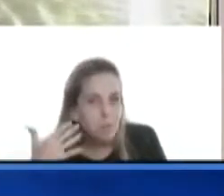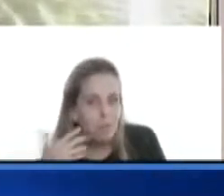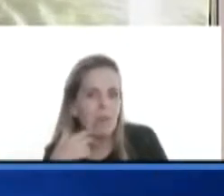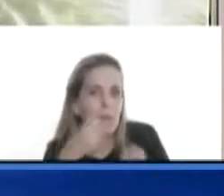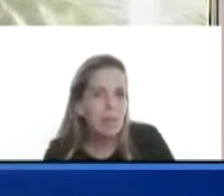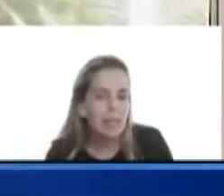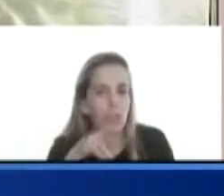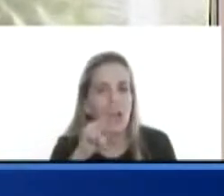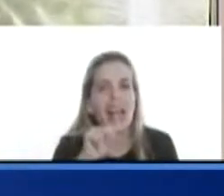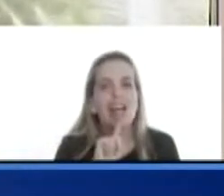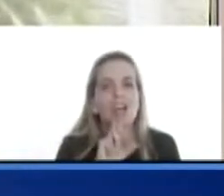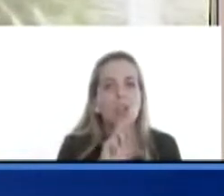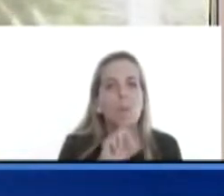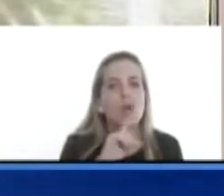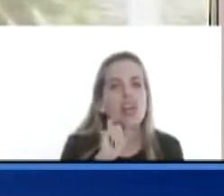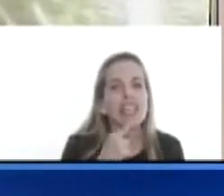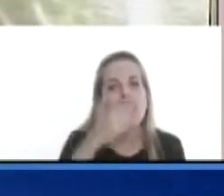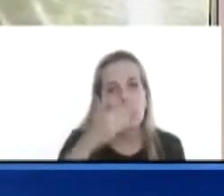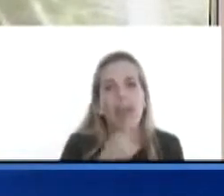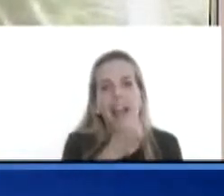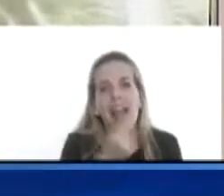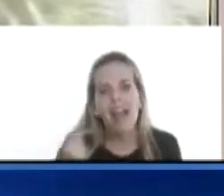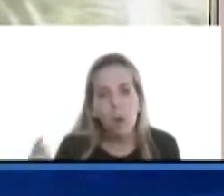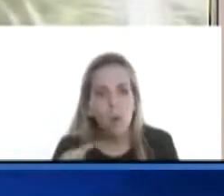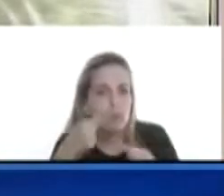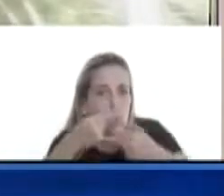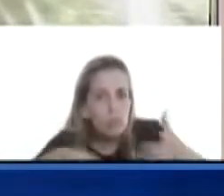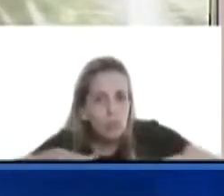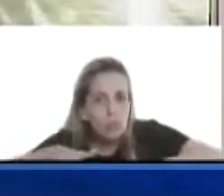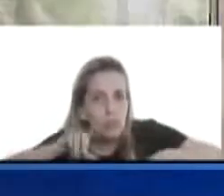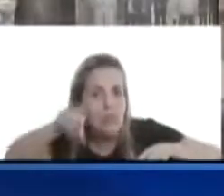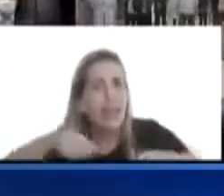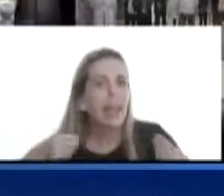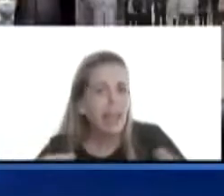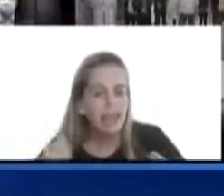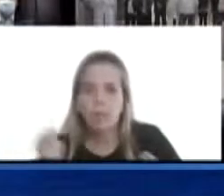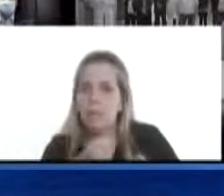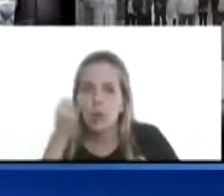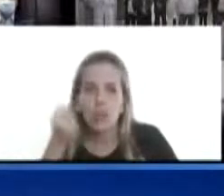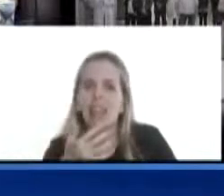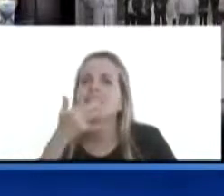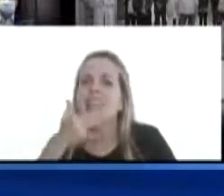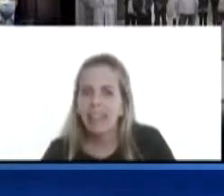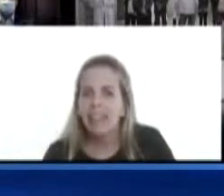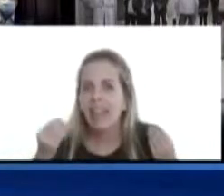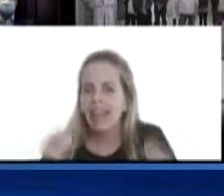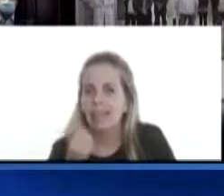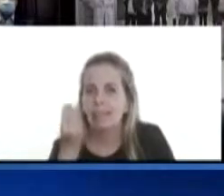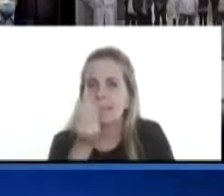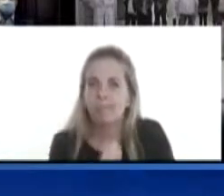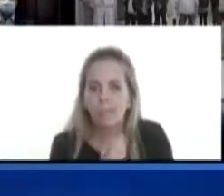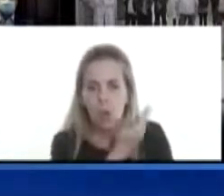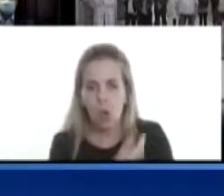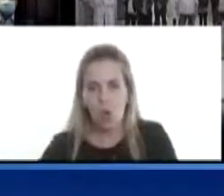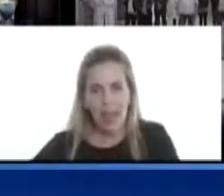Gabriel Catopodis, esto es el resultado de entender que la tarea de gobernar no es la tarea de